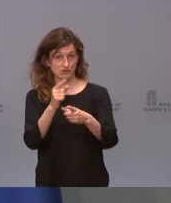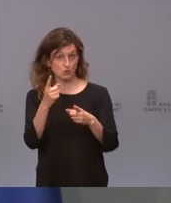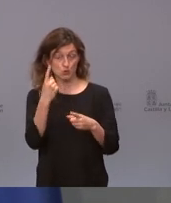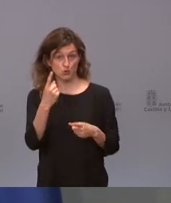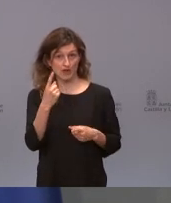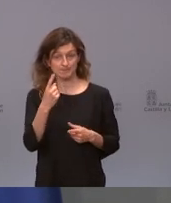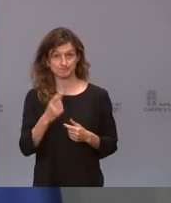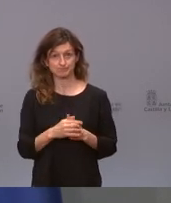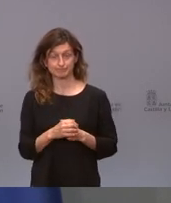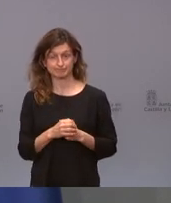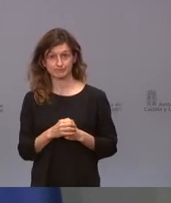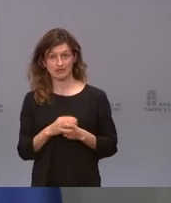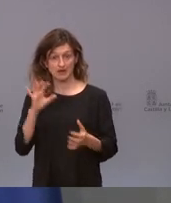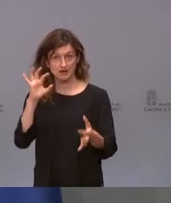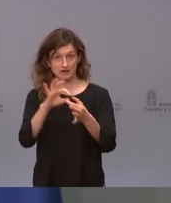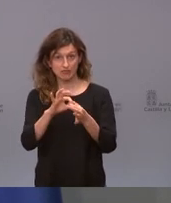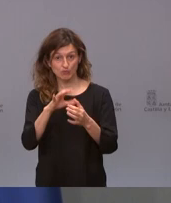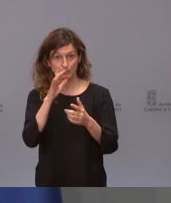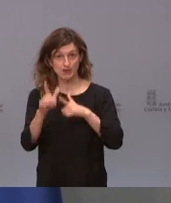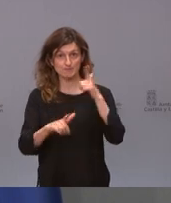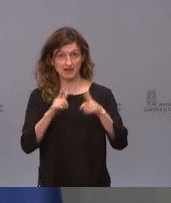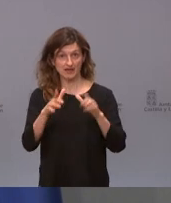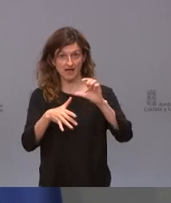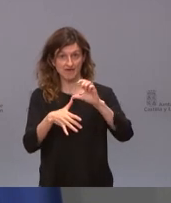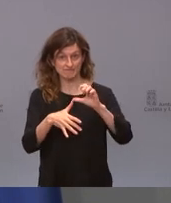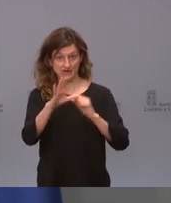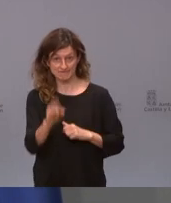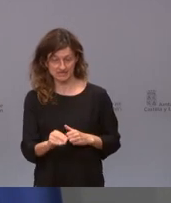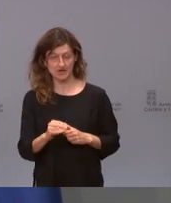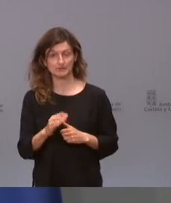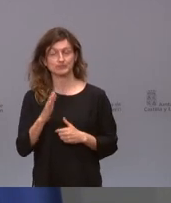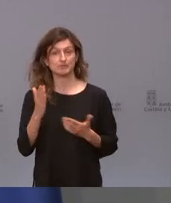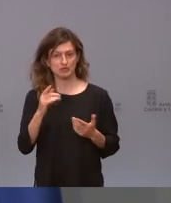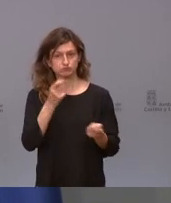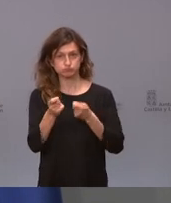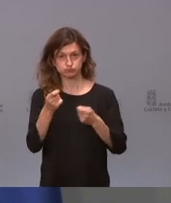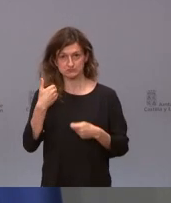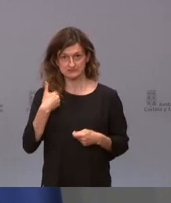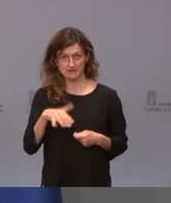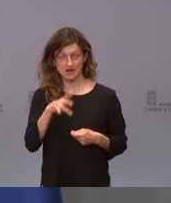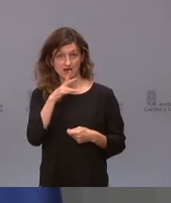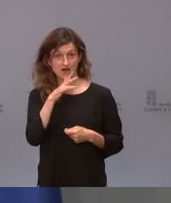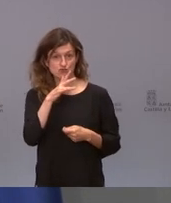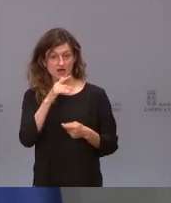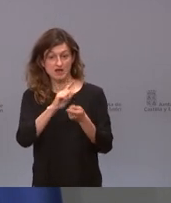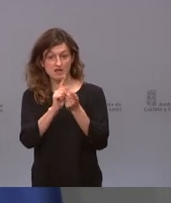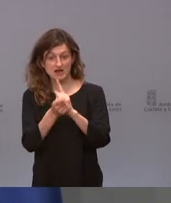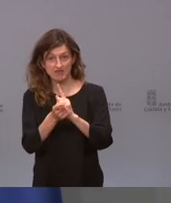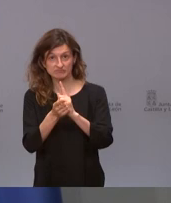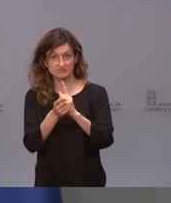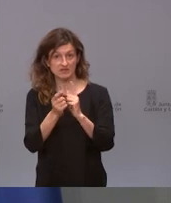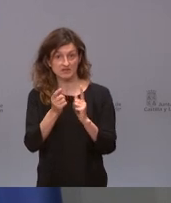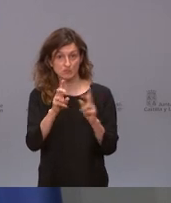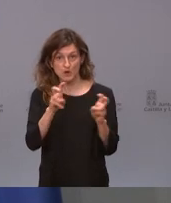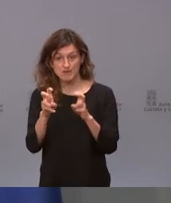estuvo relacionada con un viaje en áfrica pero que se controló en su momento y ahora mismo no tenemos ninguna variante que es este